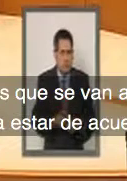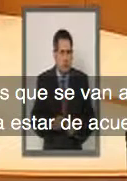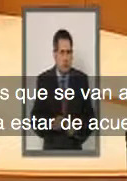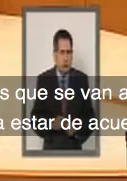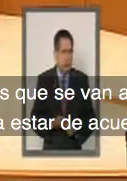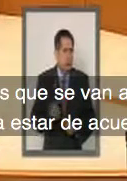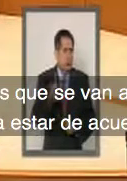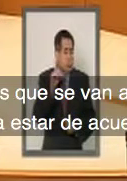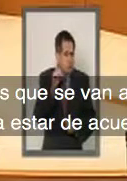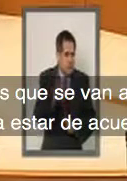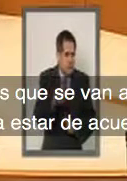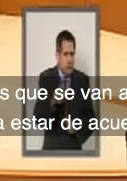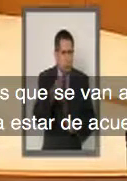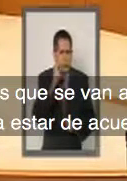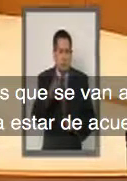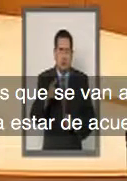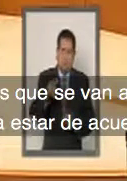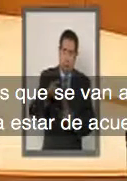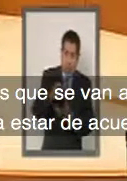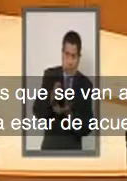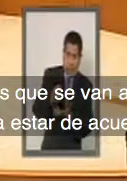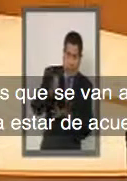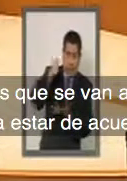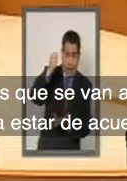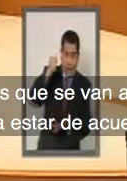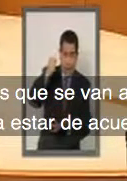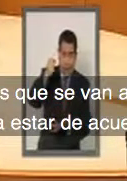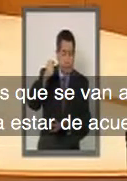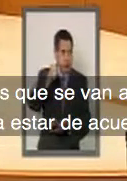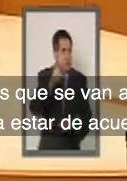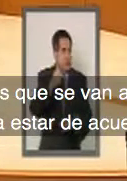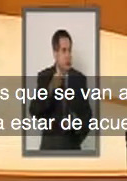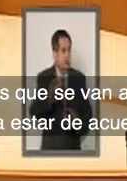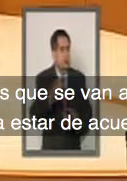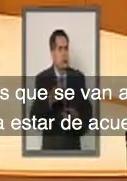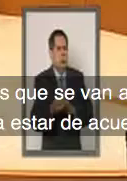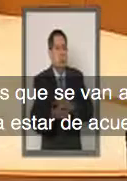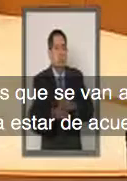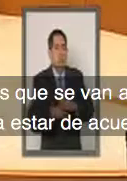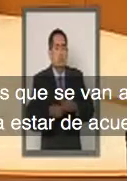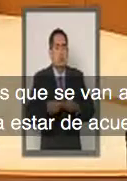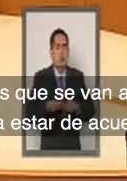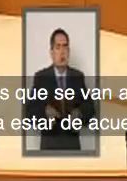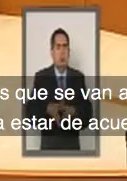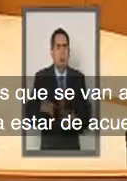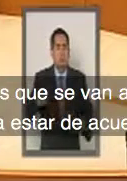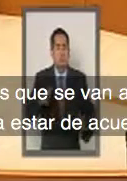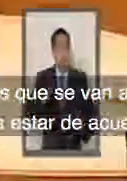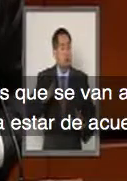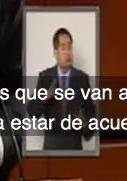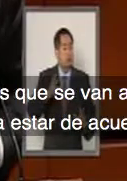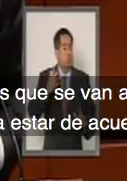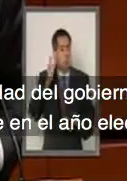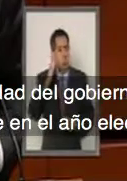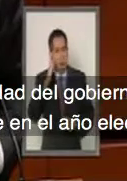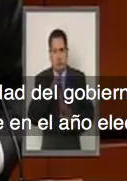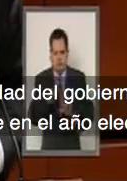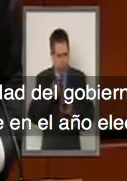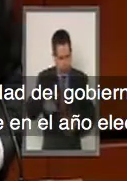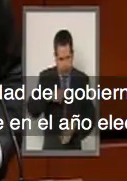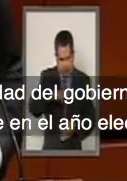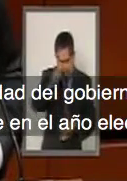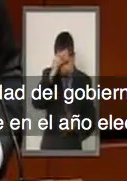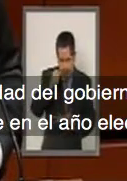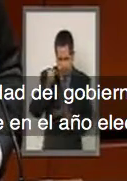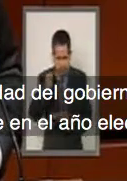esta cantidad de recursos que se van a asignar, en la que prácticamente todos vamos a estar de acuerdo, pues se